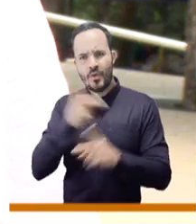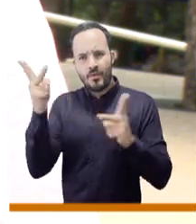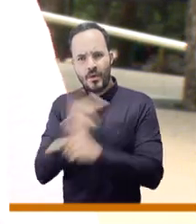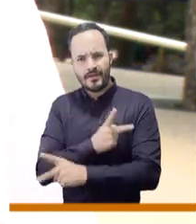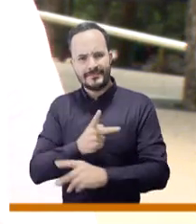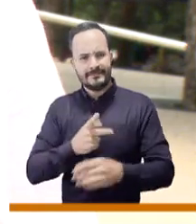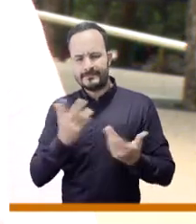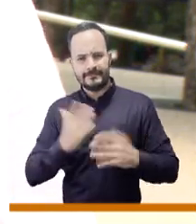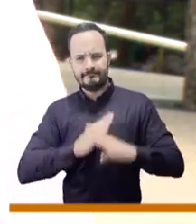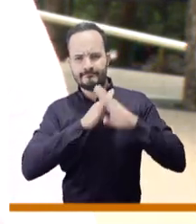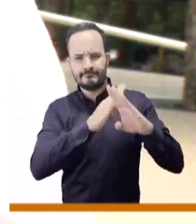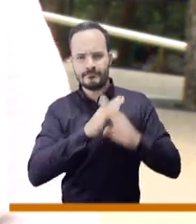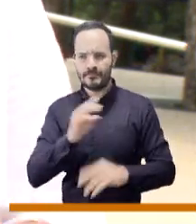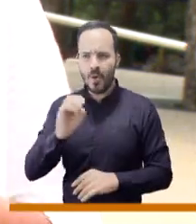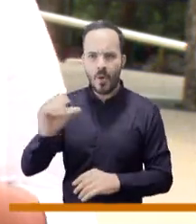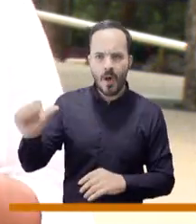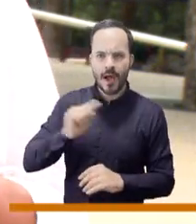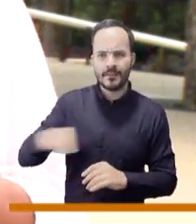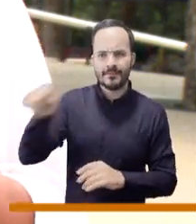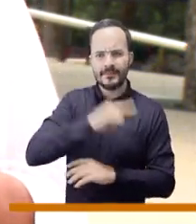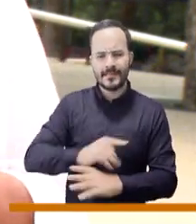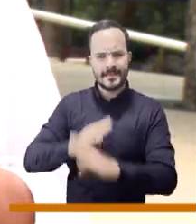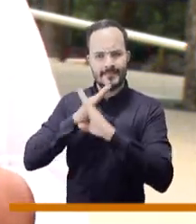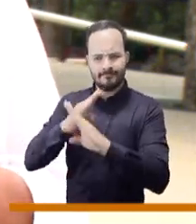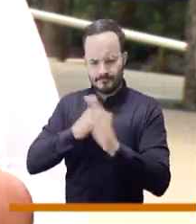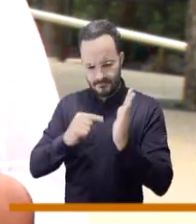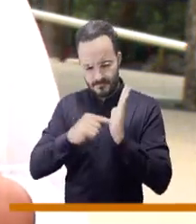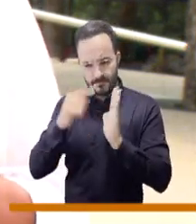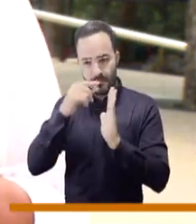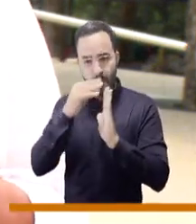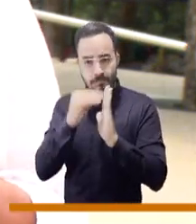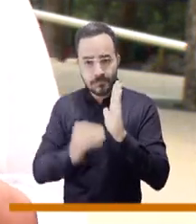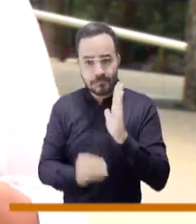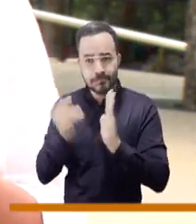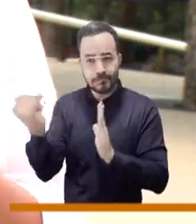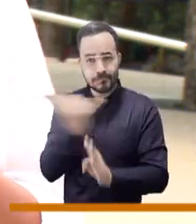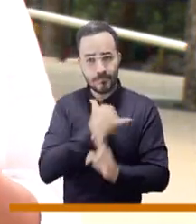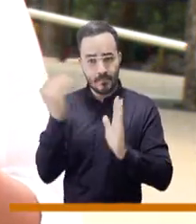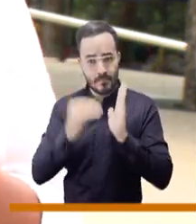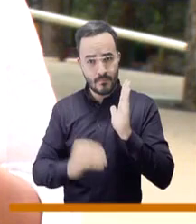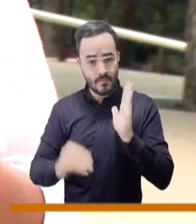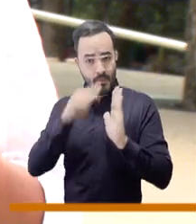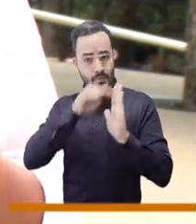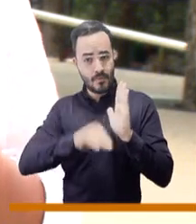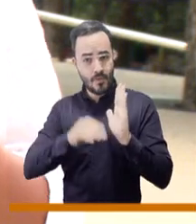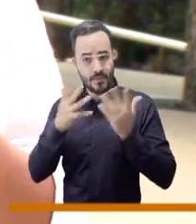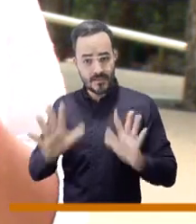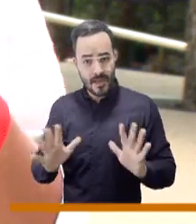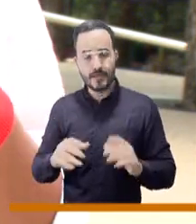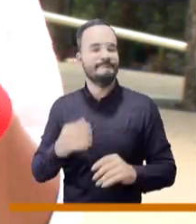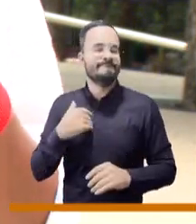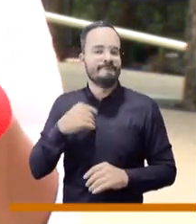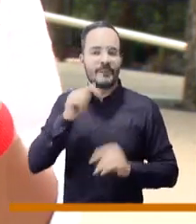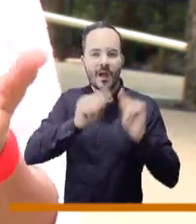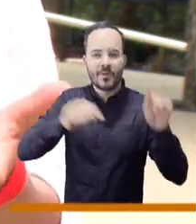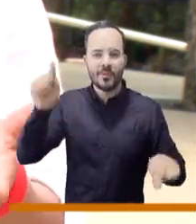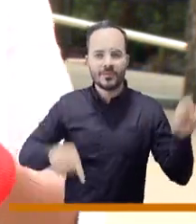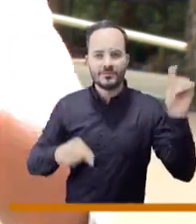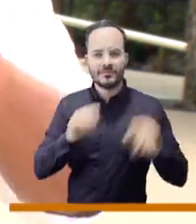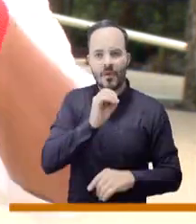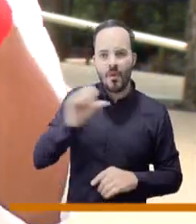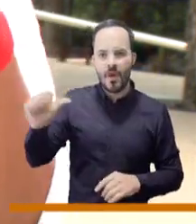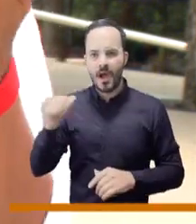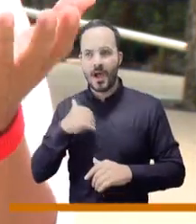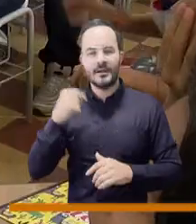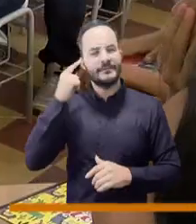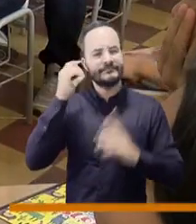las mujeres, contra las chicas y los chicos, contra las estudiantes, hombres y mujeres que muy tempranamente deciden cuál es su deseo en